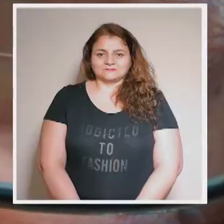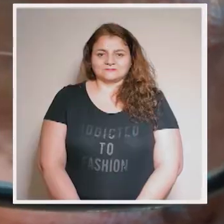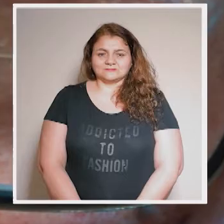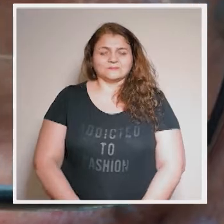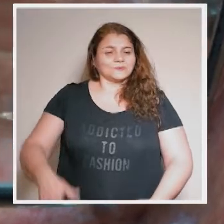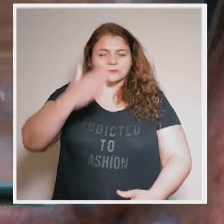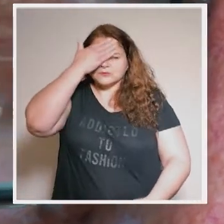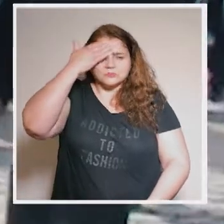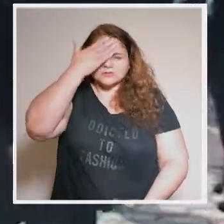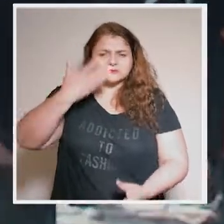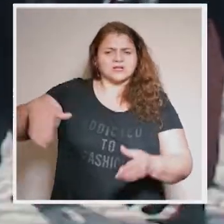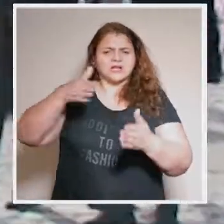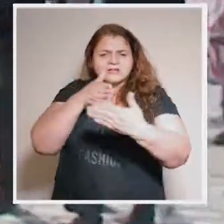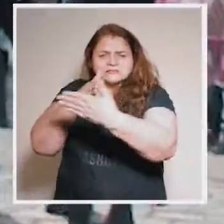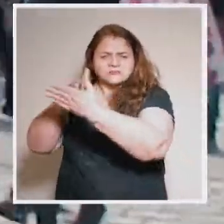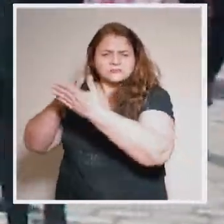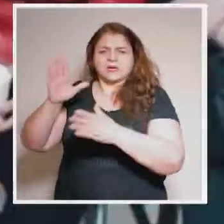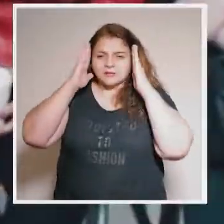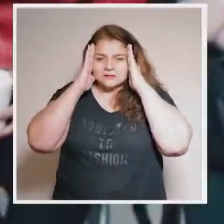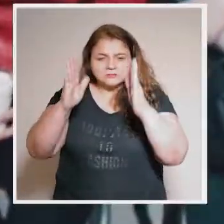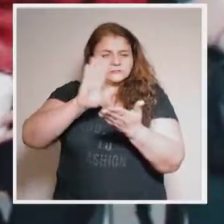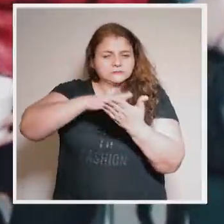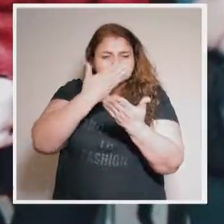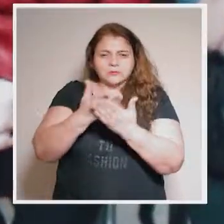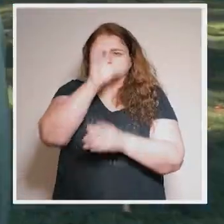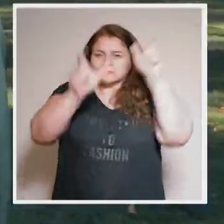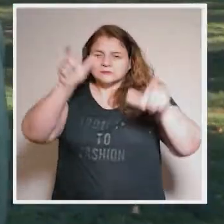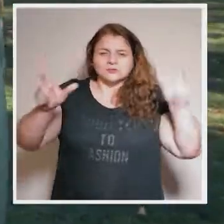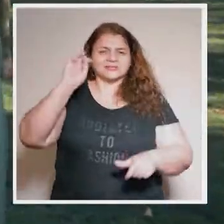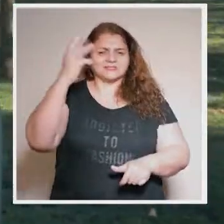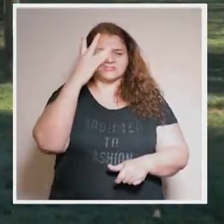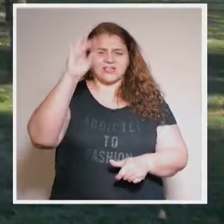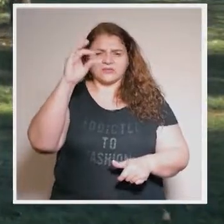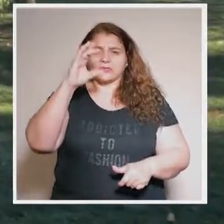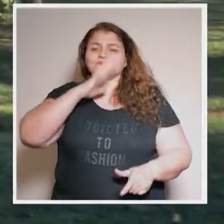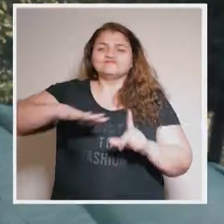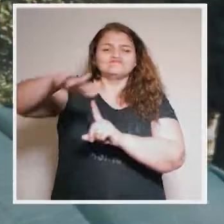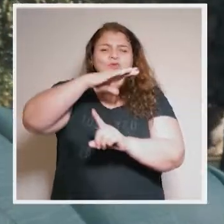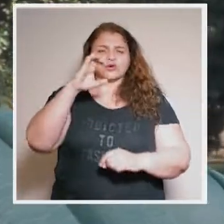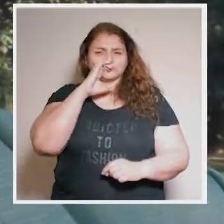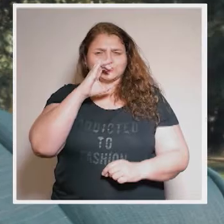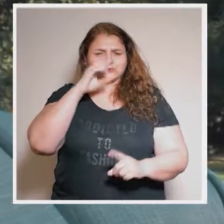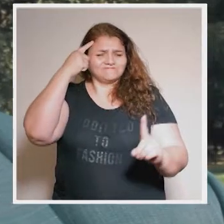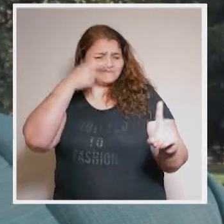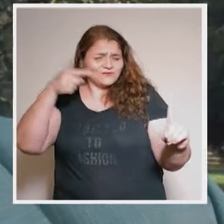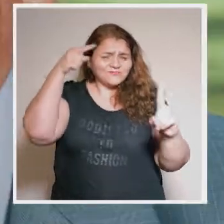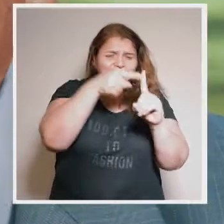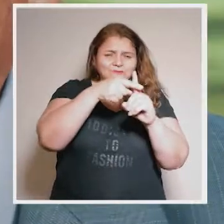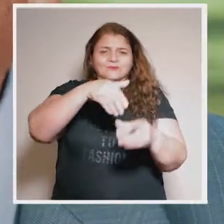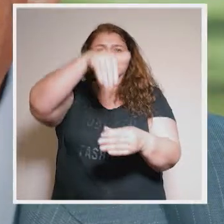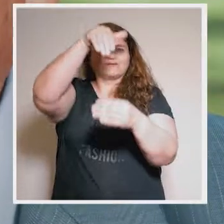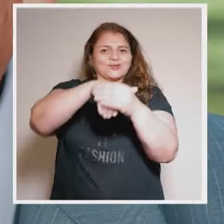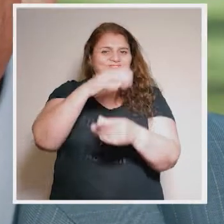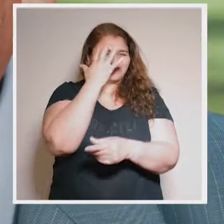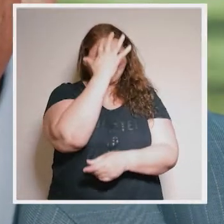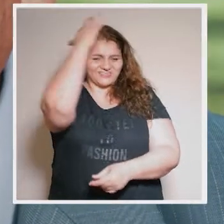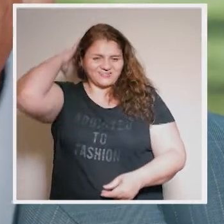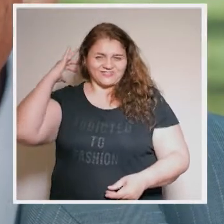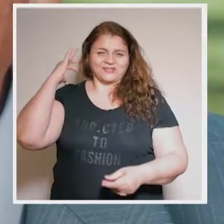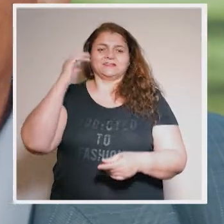Mi preocupación será el acceso y la atención de salud para los adultos mayores de la provincia de Concepción. Por esta noble